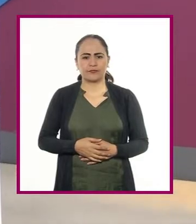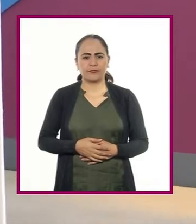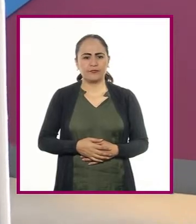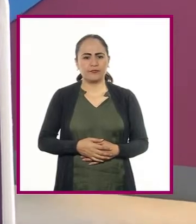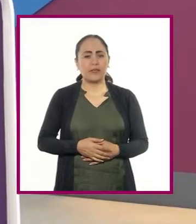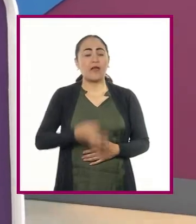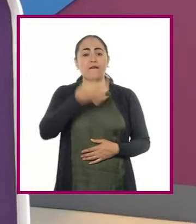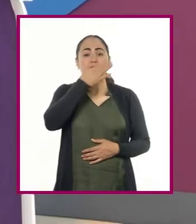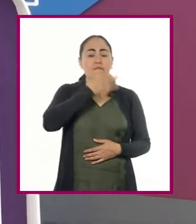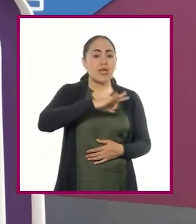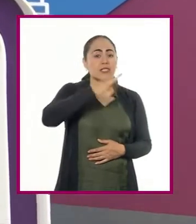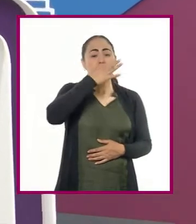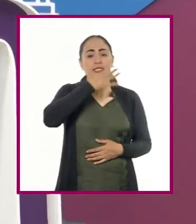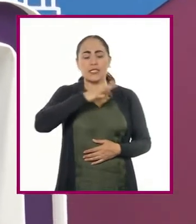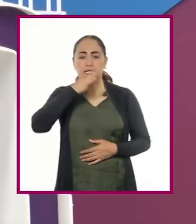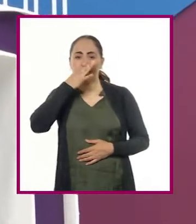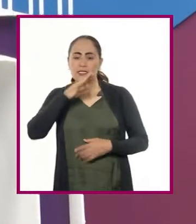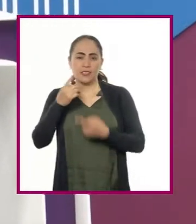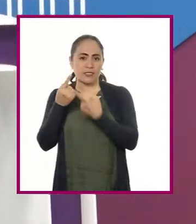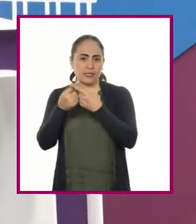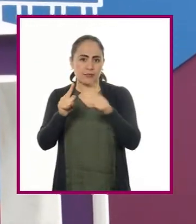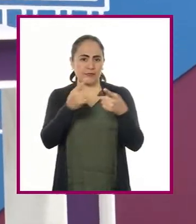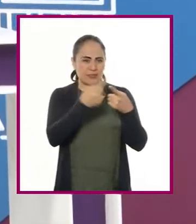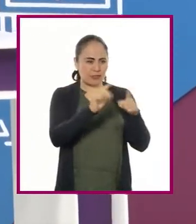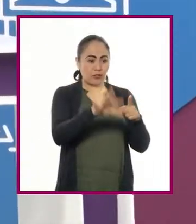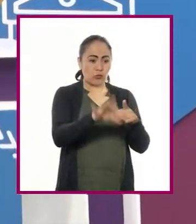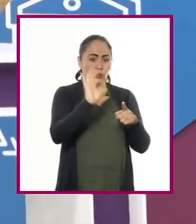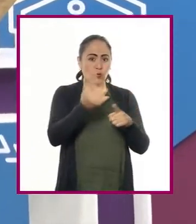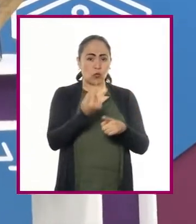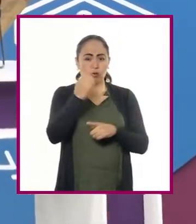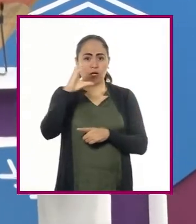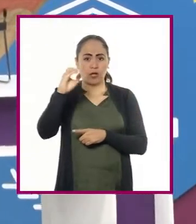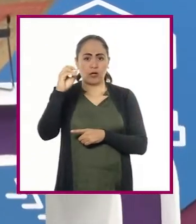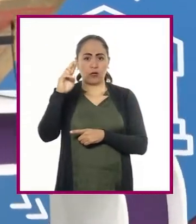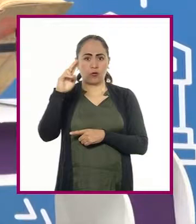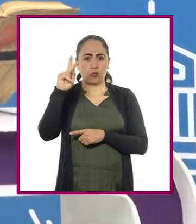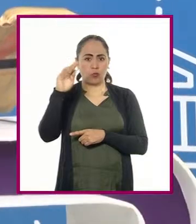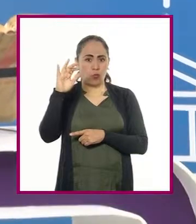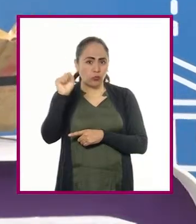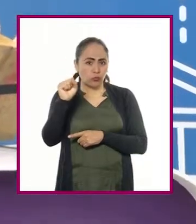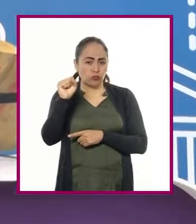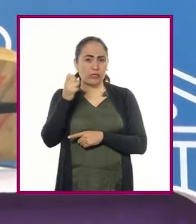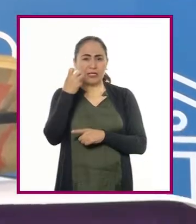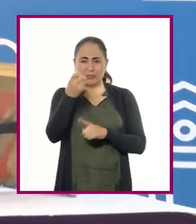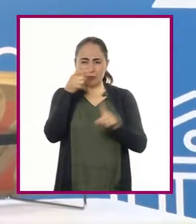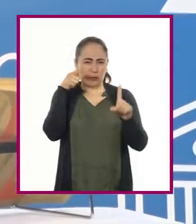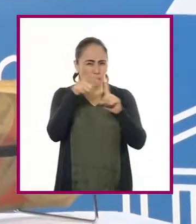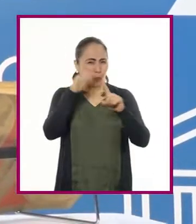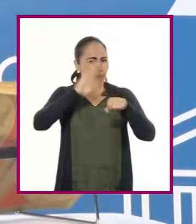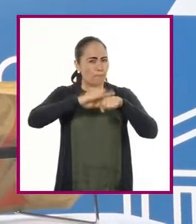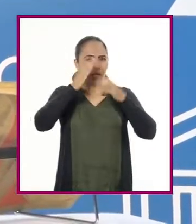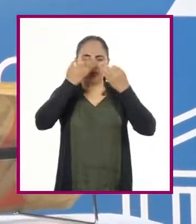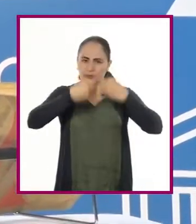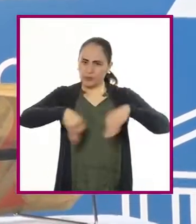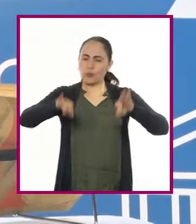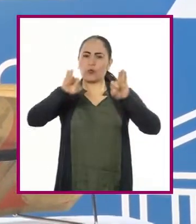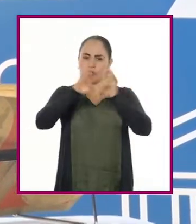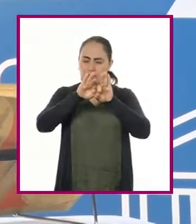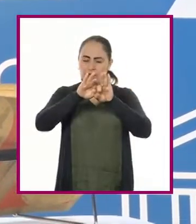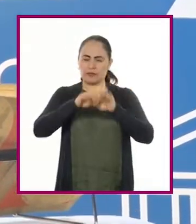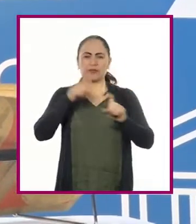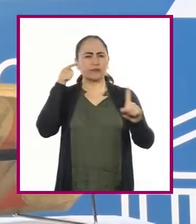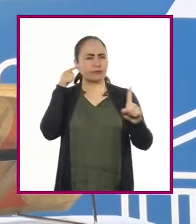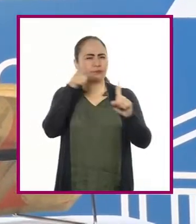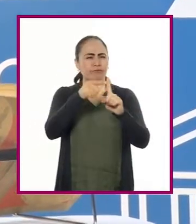entre las fiestas litúrgicas, la de Corpus Christi era sin duda la que más importancia tenía. El